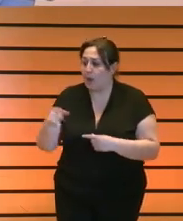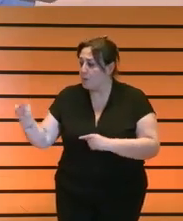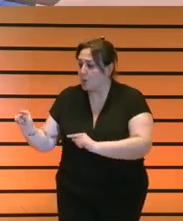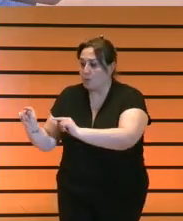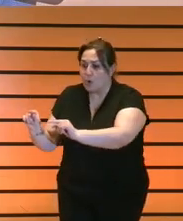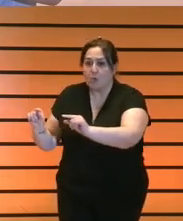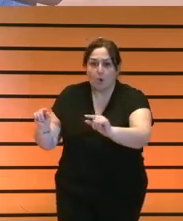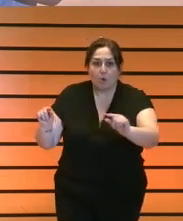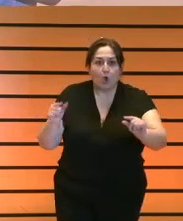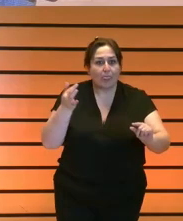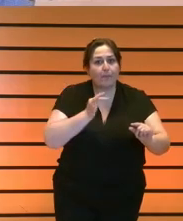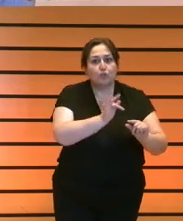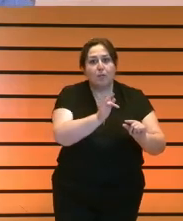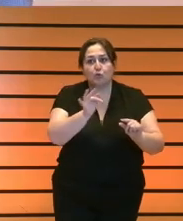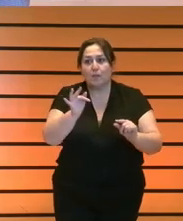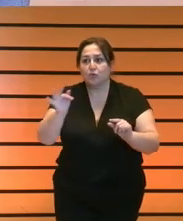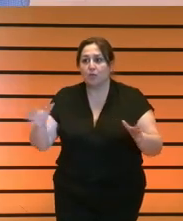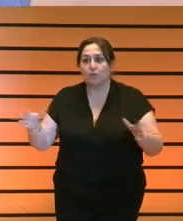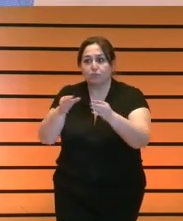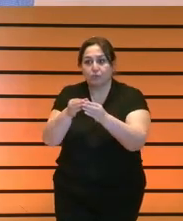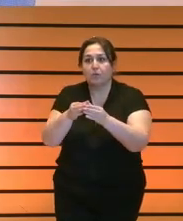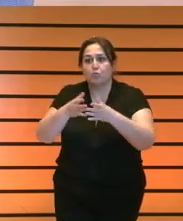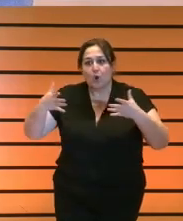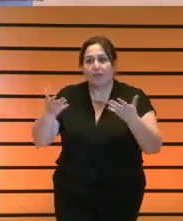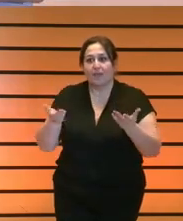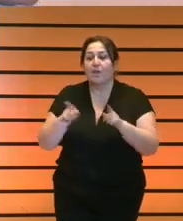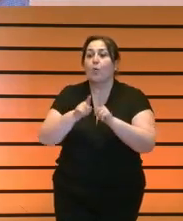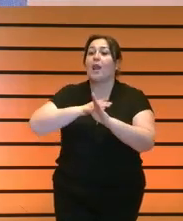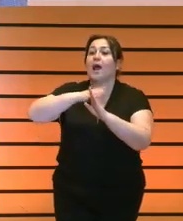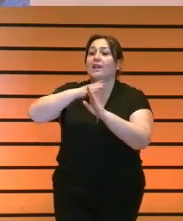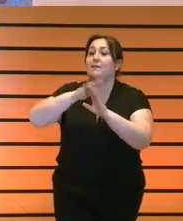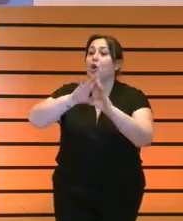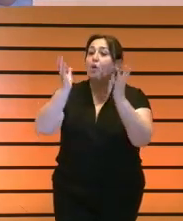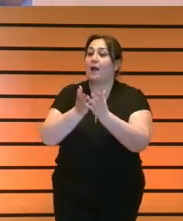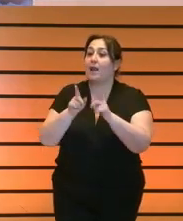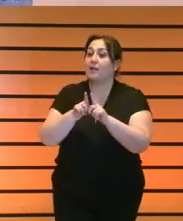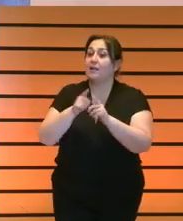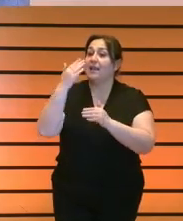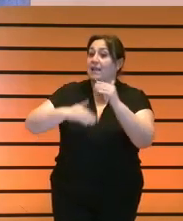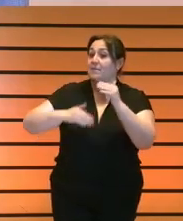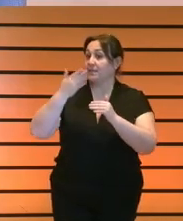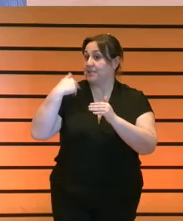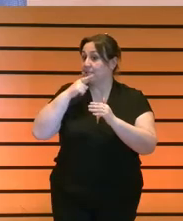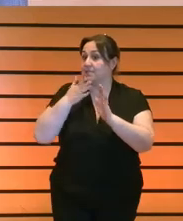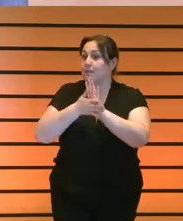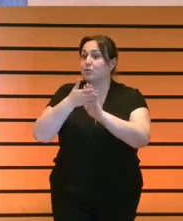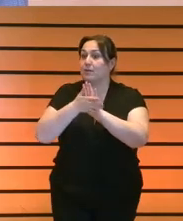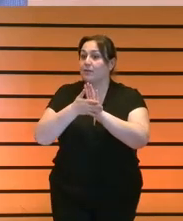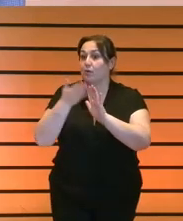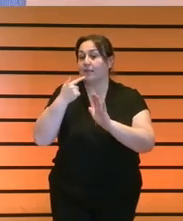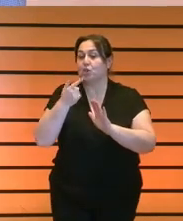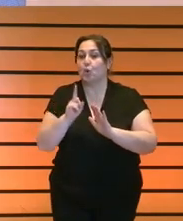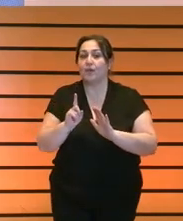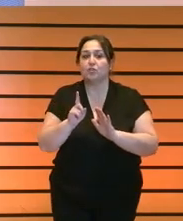sumar. Es como si, o sea, a nivel global, con estos límites planetarios que comentábamos, que esto no lo he dicho